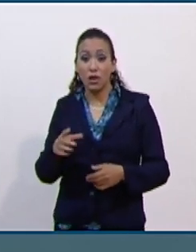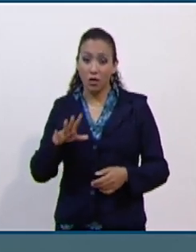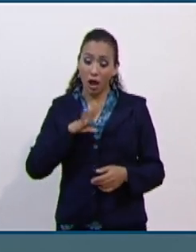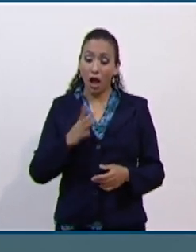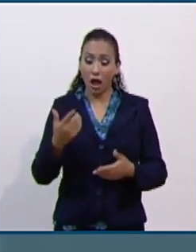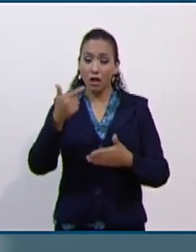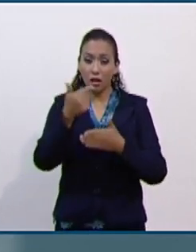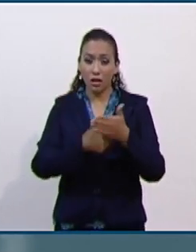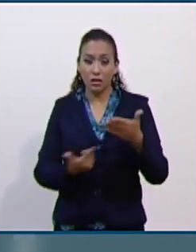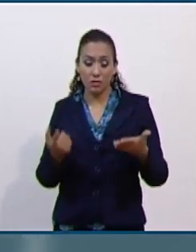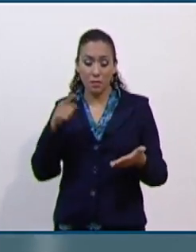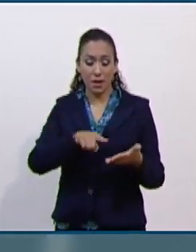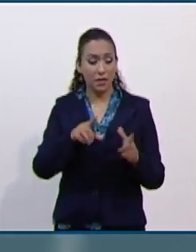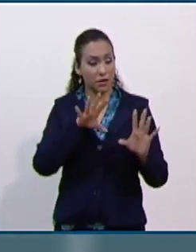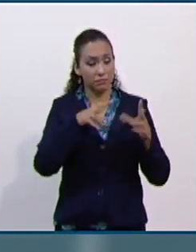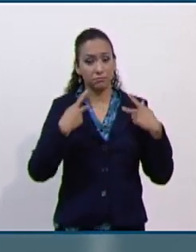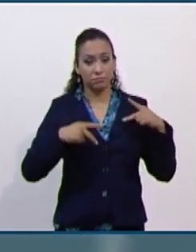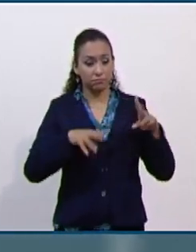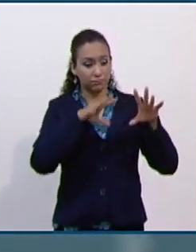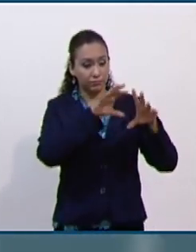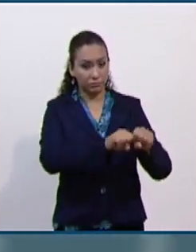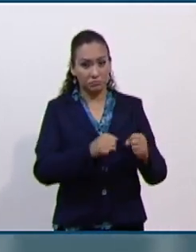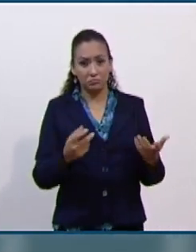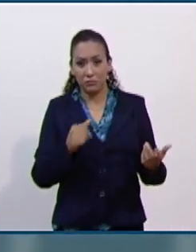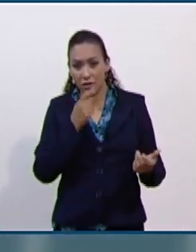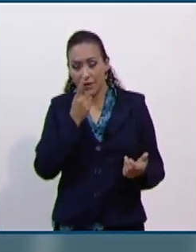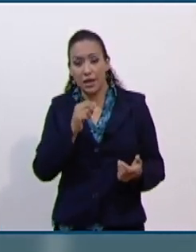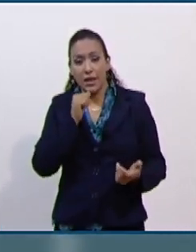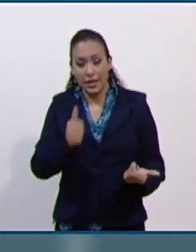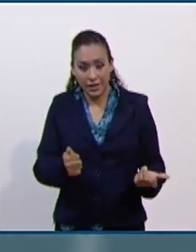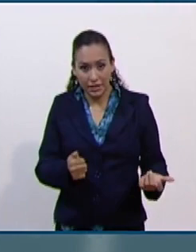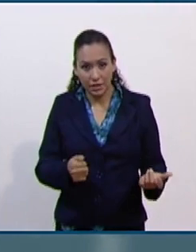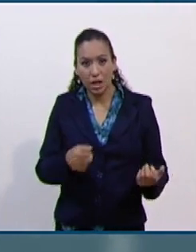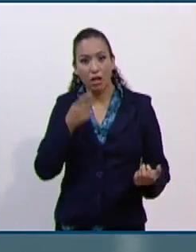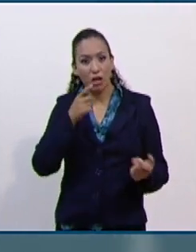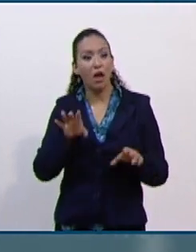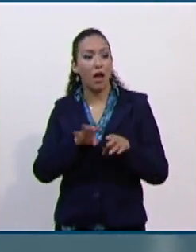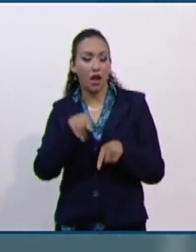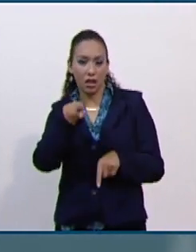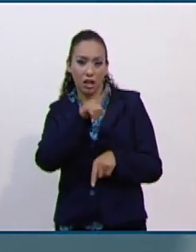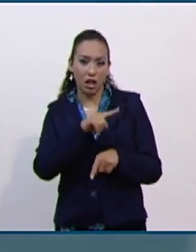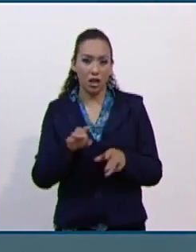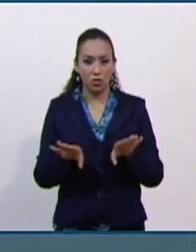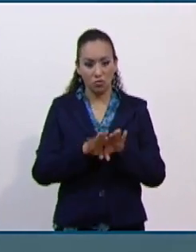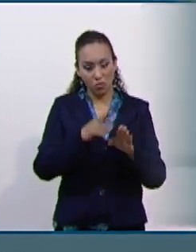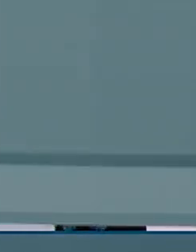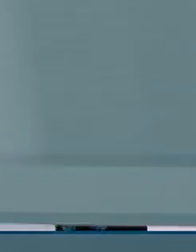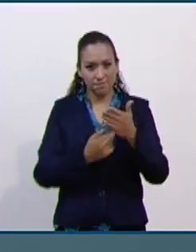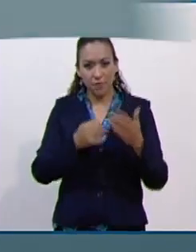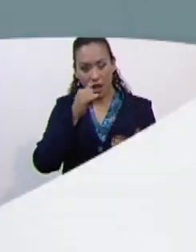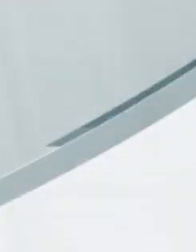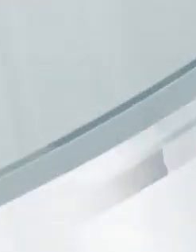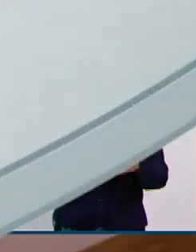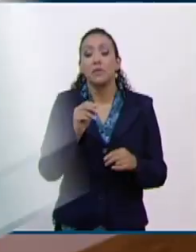los investigados, ni indicaron que se trataba de generadores de violencia en la Ciudad de México.